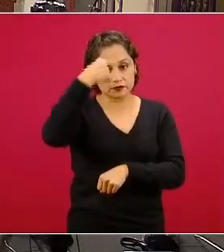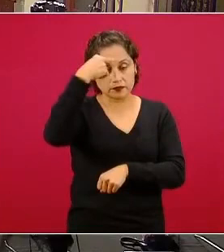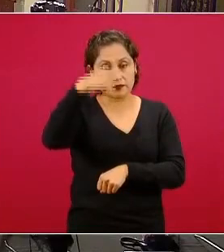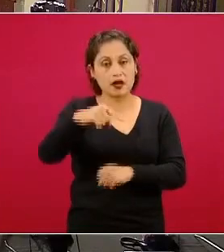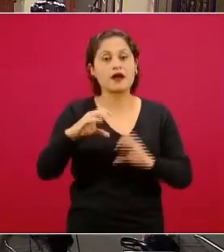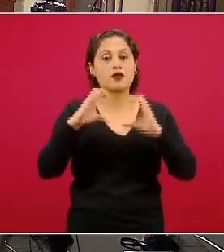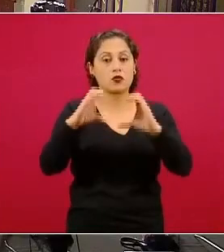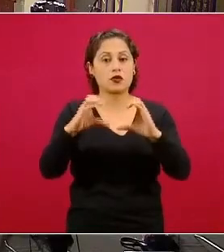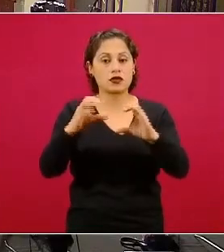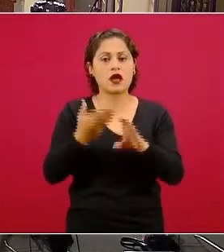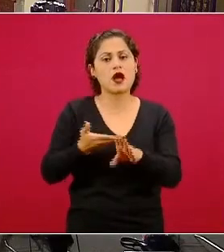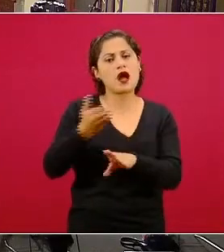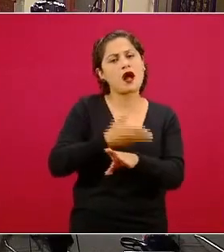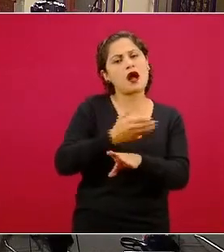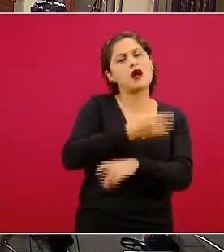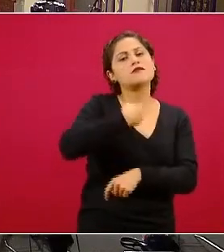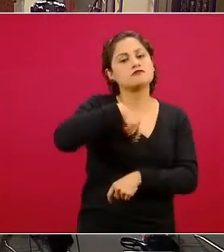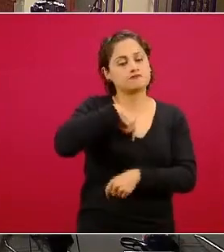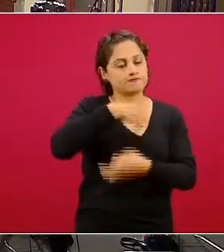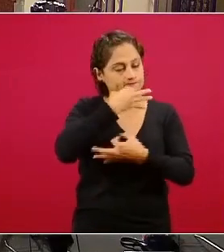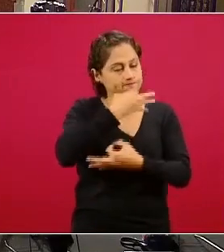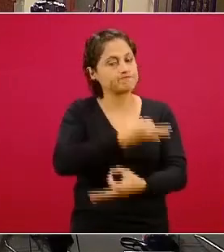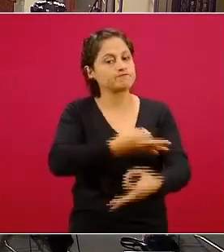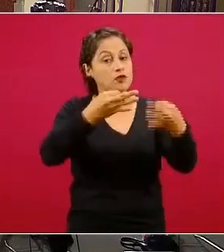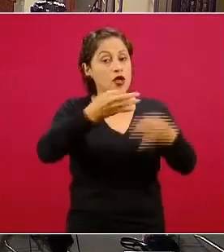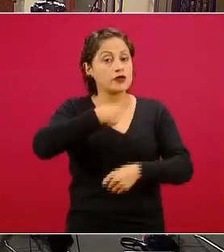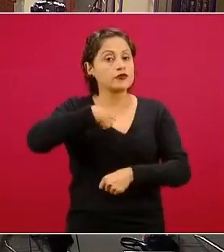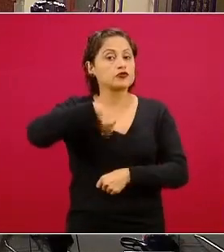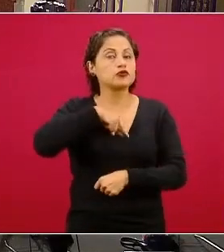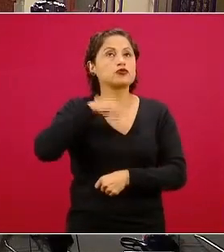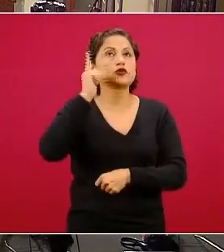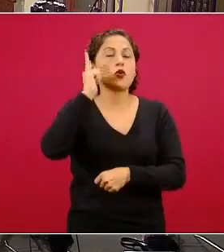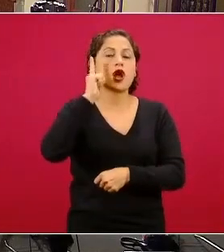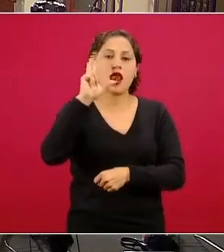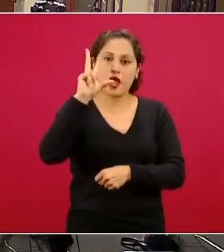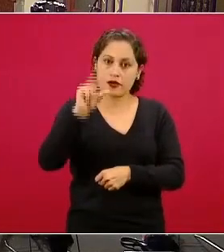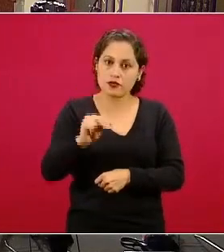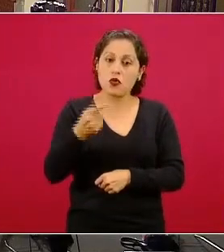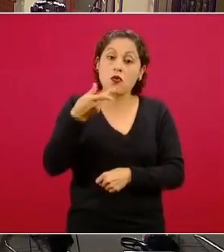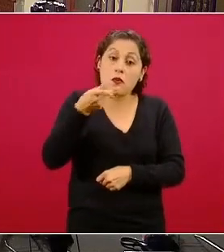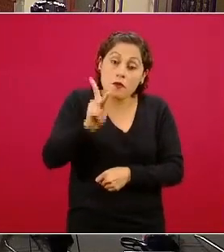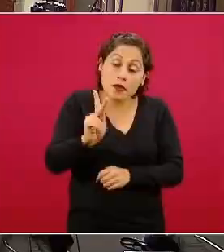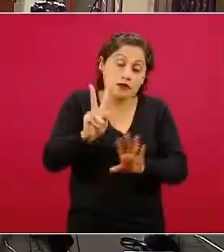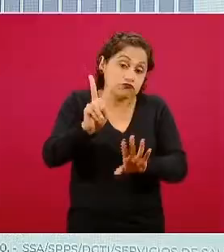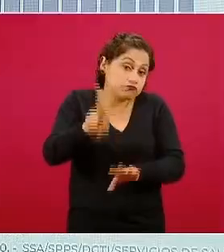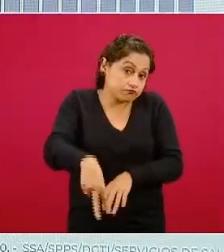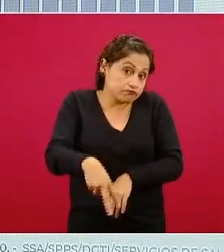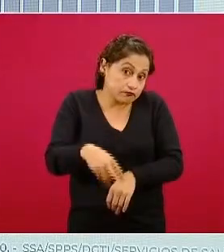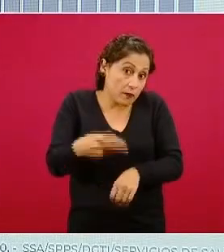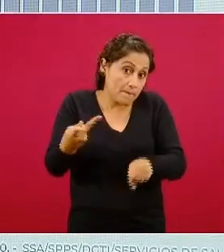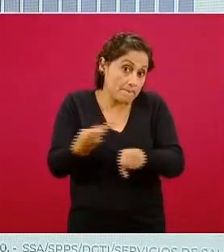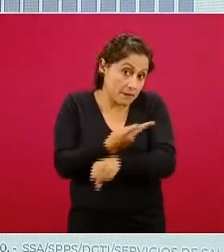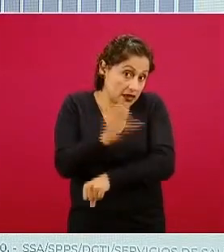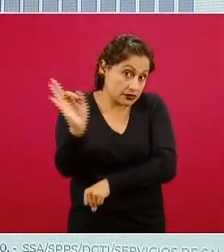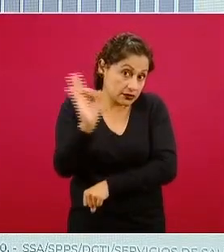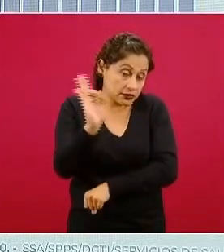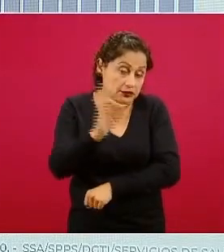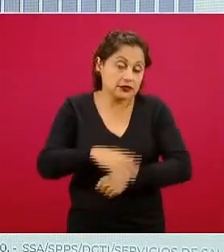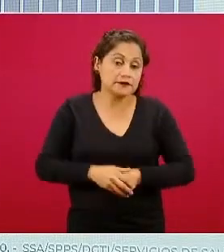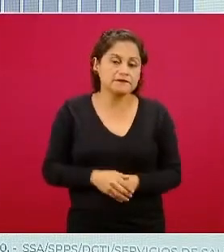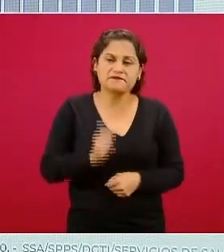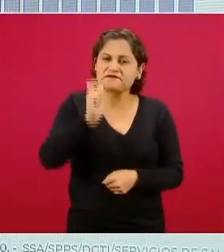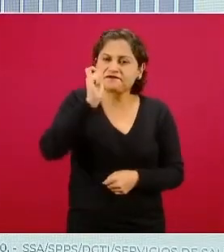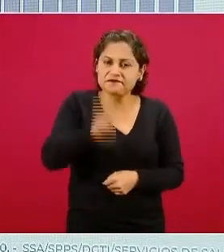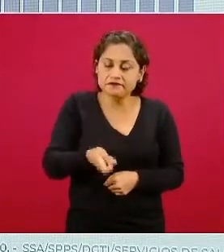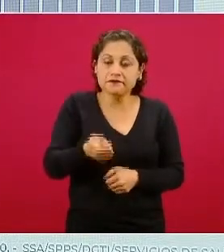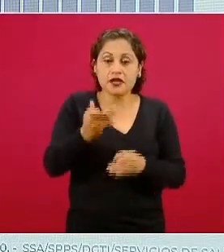verano. Es algo que no queremos que ocurra, es algo que deseamos que no ocurra, pero puede ser parte de la realidad. Y consiste en que con el